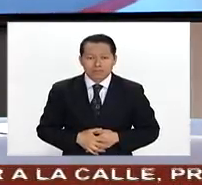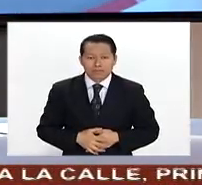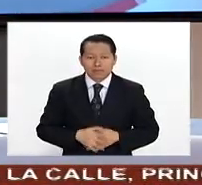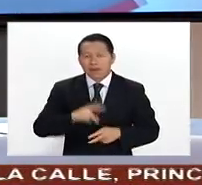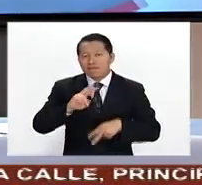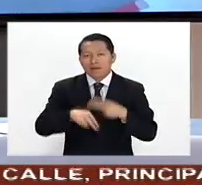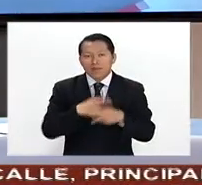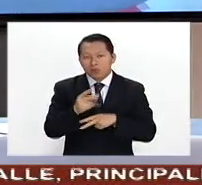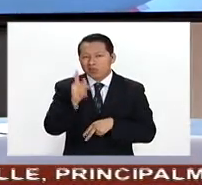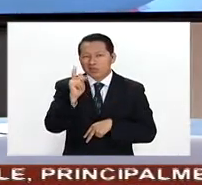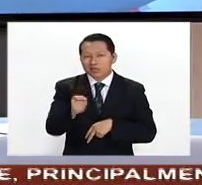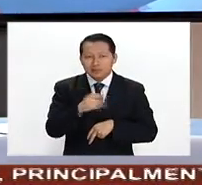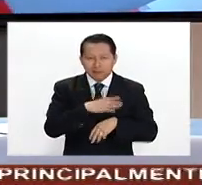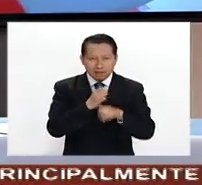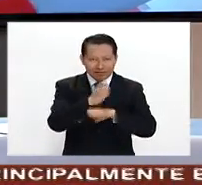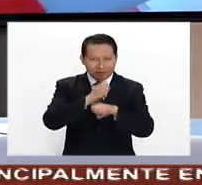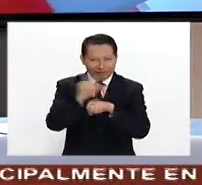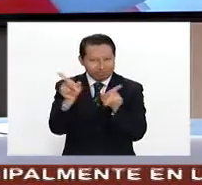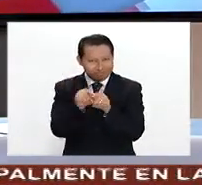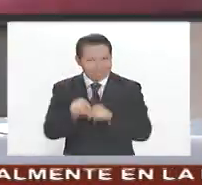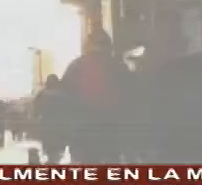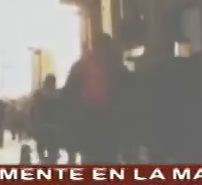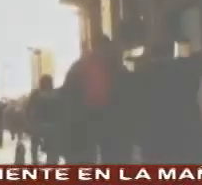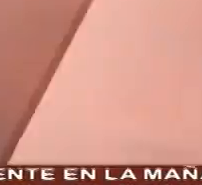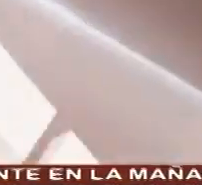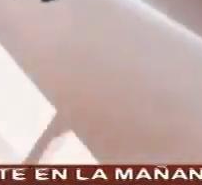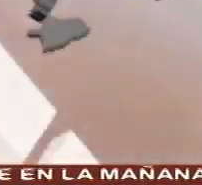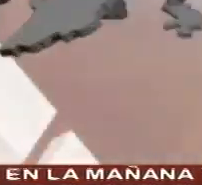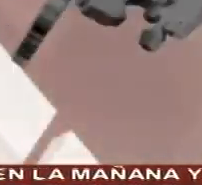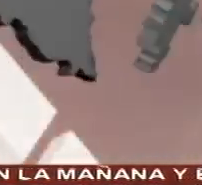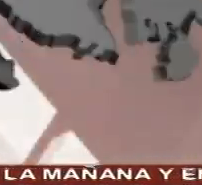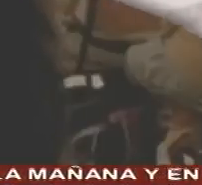Vamos a las breves de este país.